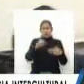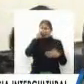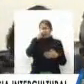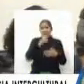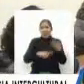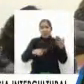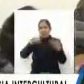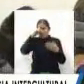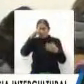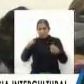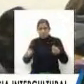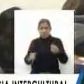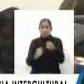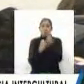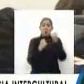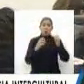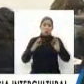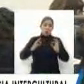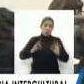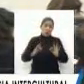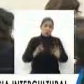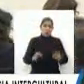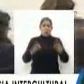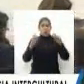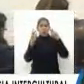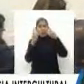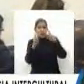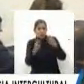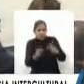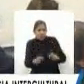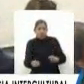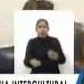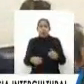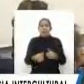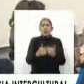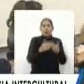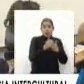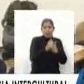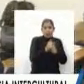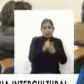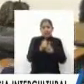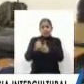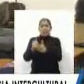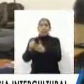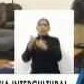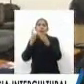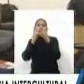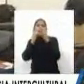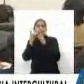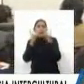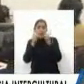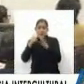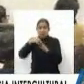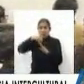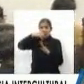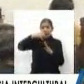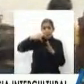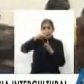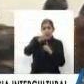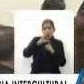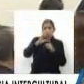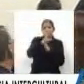Información es en tema de investigación y deliberación guiados por el diálogo intercultural de saberes